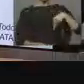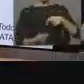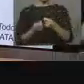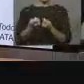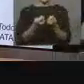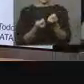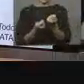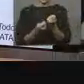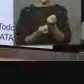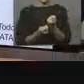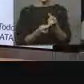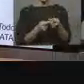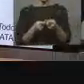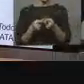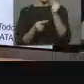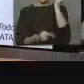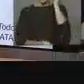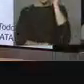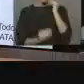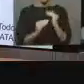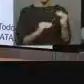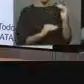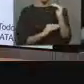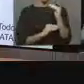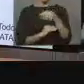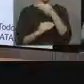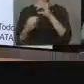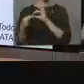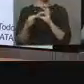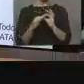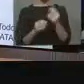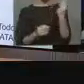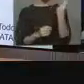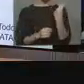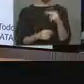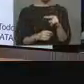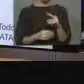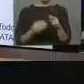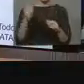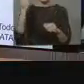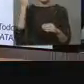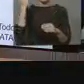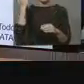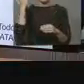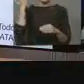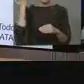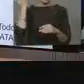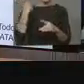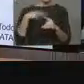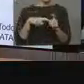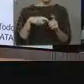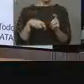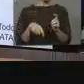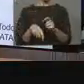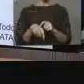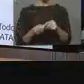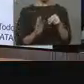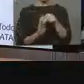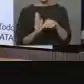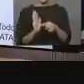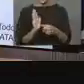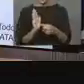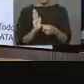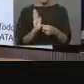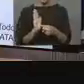económico sobre las mujeres. Sustentada en argumentos propios de la era de la irracionalidad, la normativa vigente